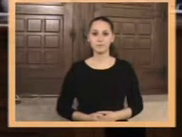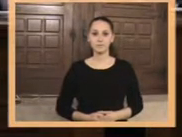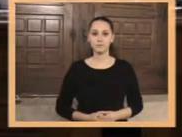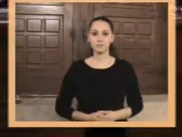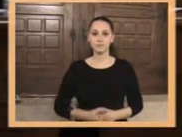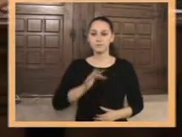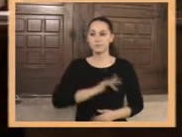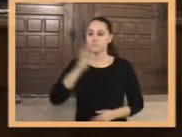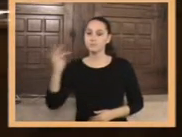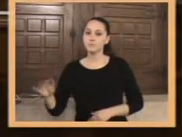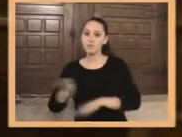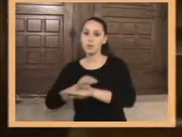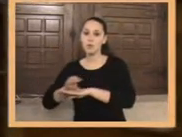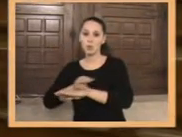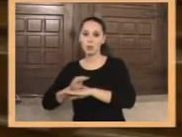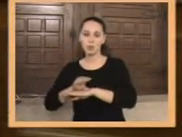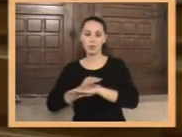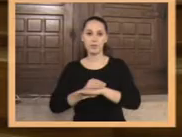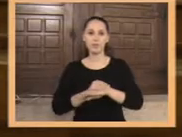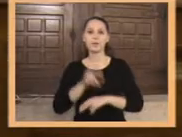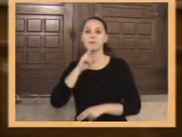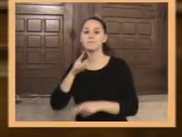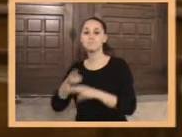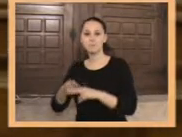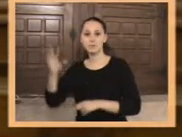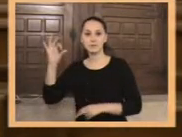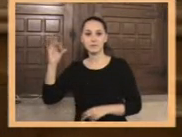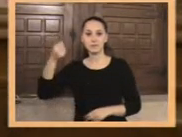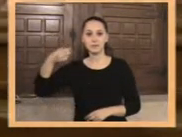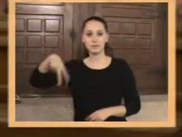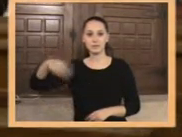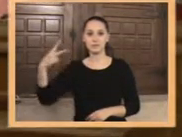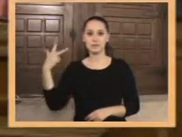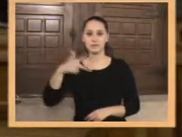Palabras de los señores concejales. Señor Sánchez tiene la palabra.